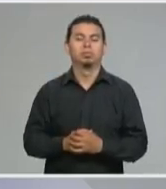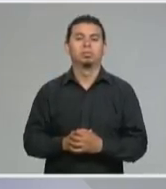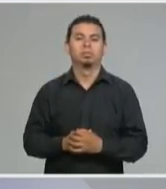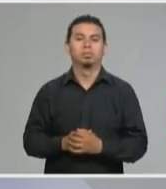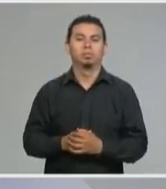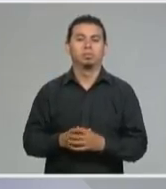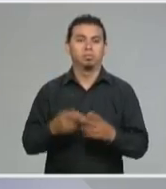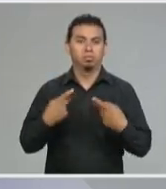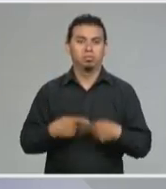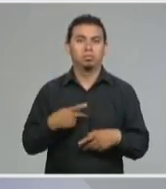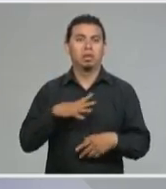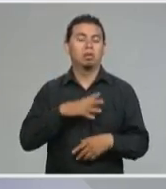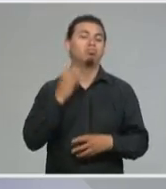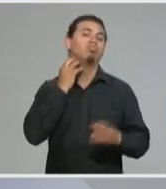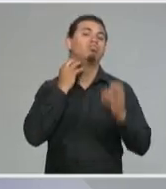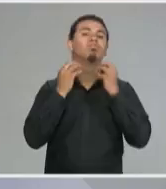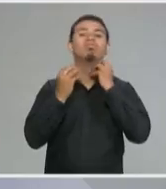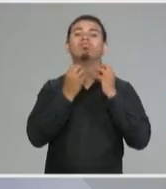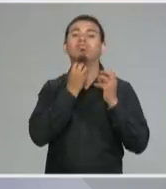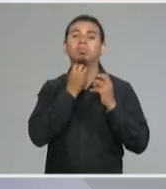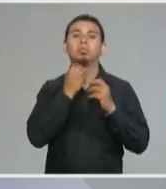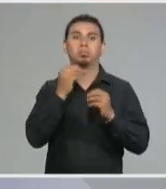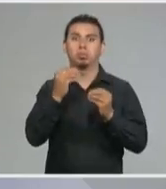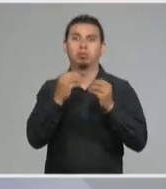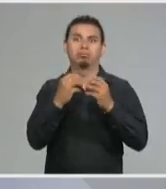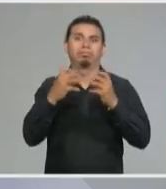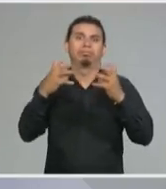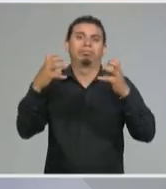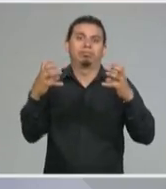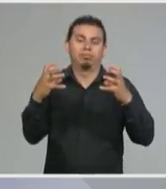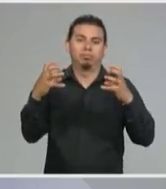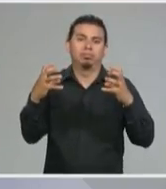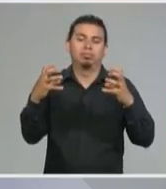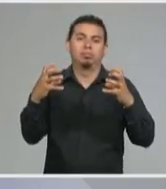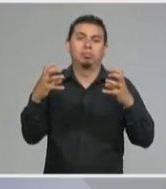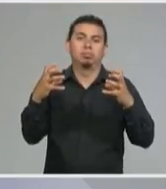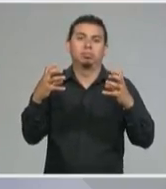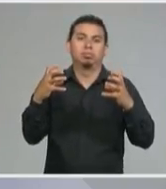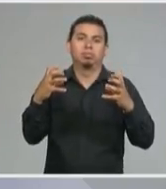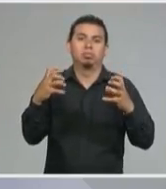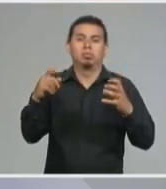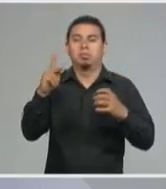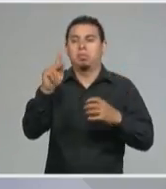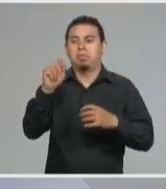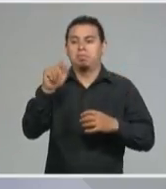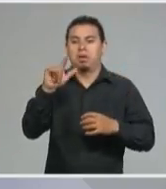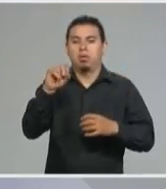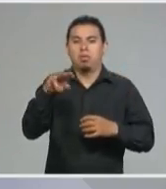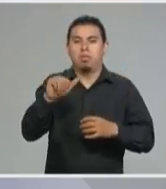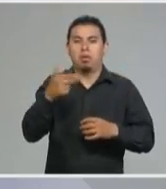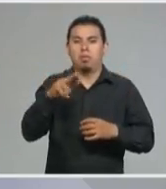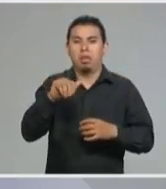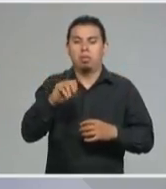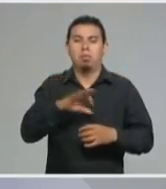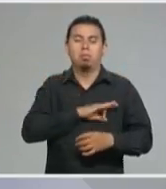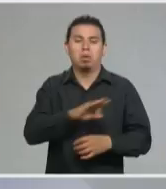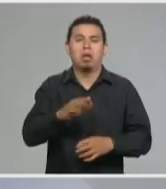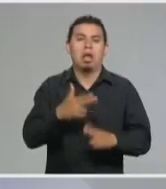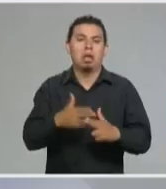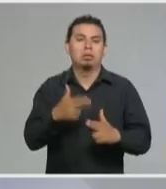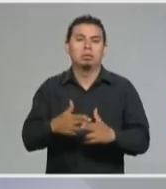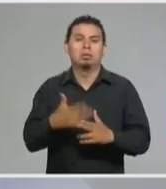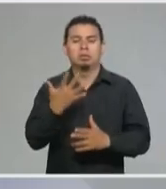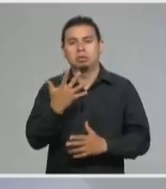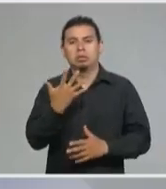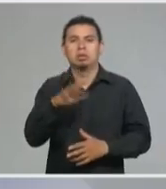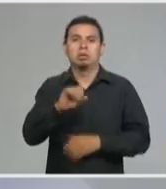pero pueden haber tumores que tengan un lento crecimiento, ¿sí? Por ejemplo, los que vienen con el virus del papiloma humano, que pueden llegar a tardar hasta 5,